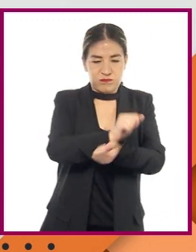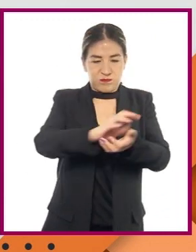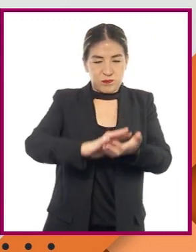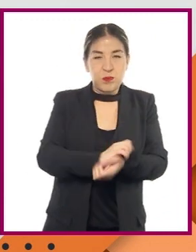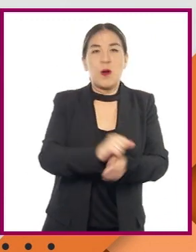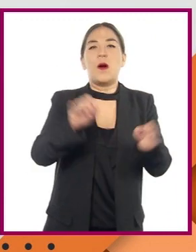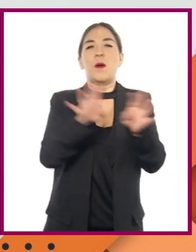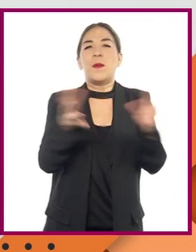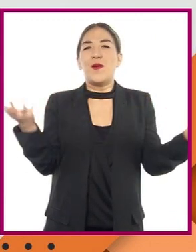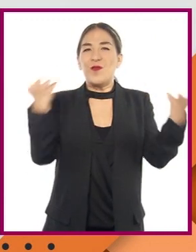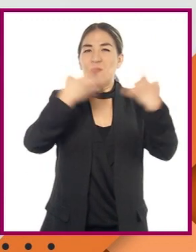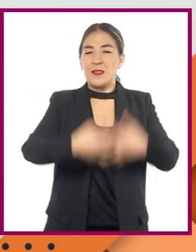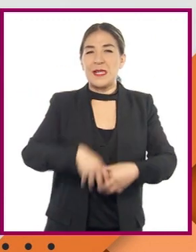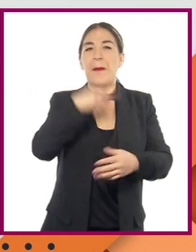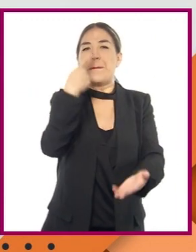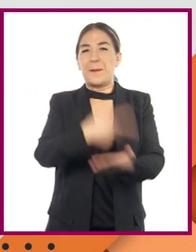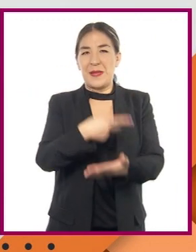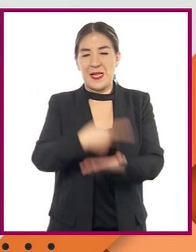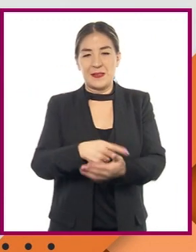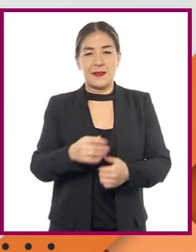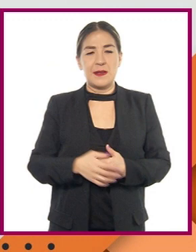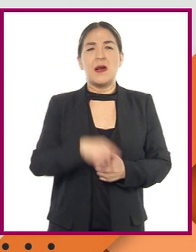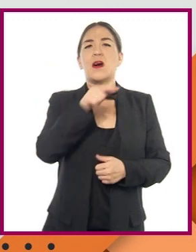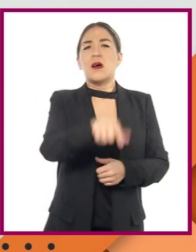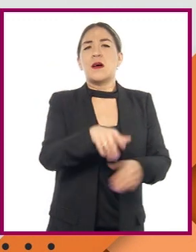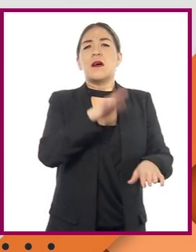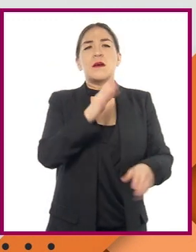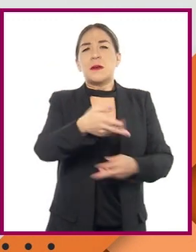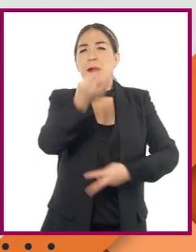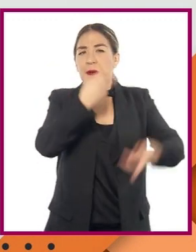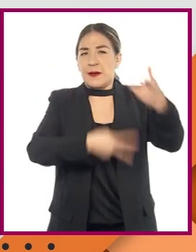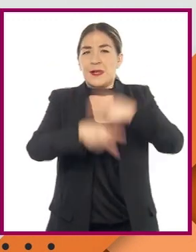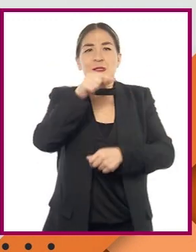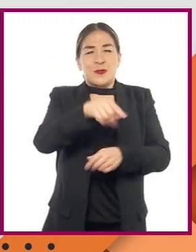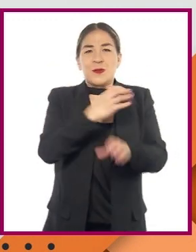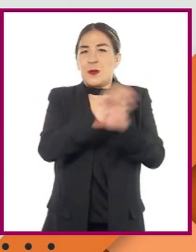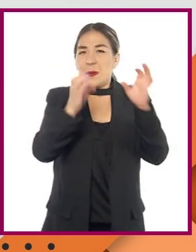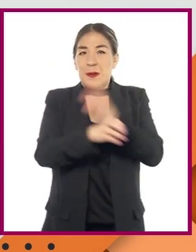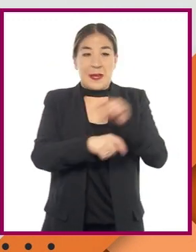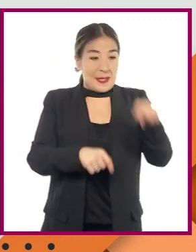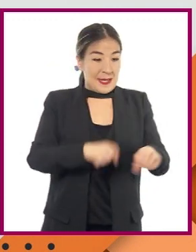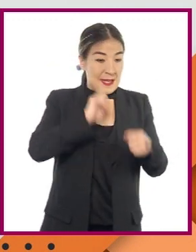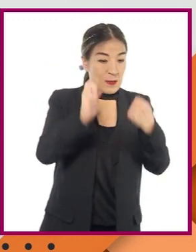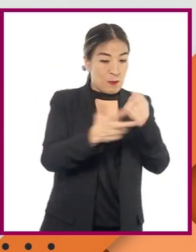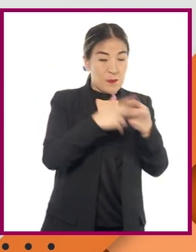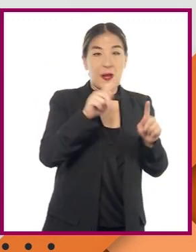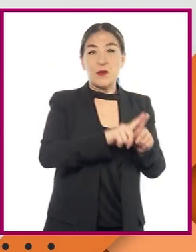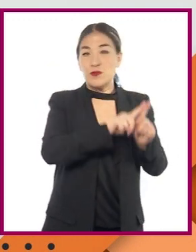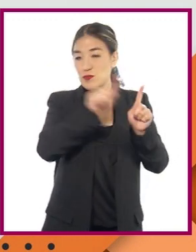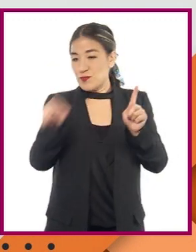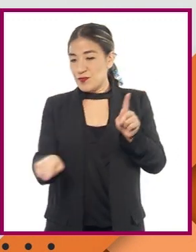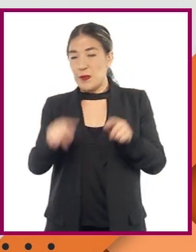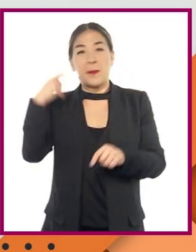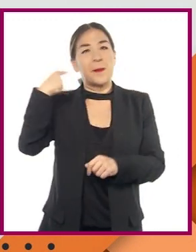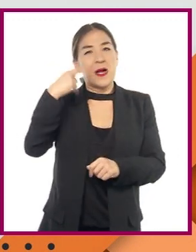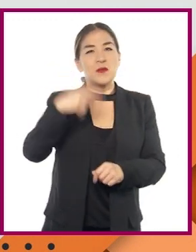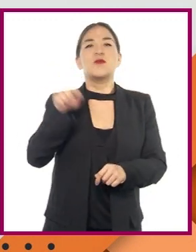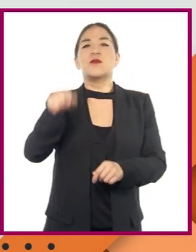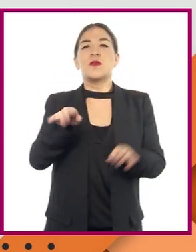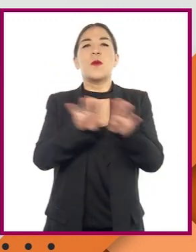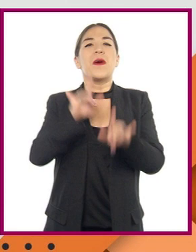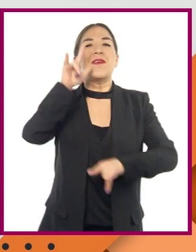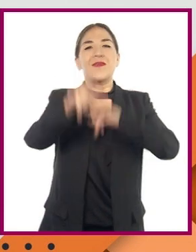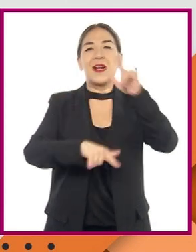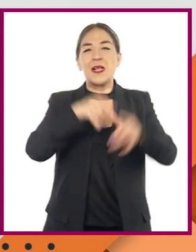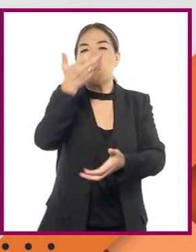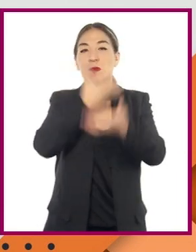Nueva España. Los productos que llegaban de Europa a Veracruz propiciaban una feria comercial